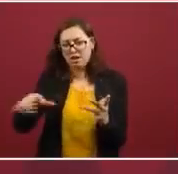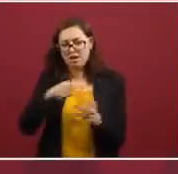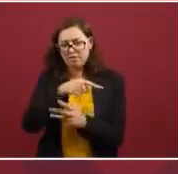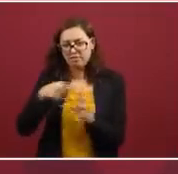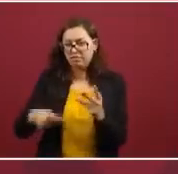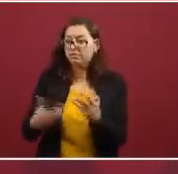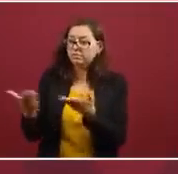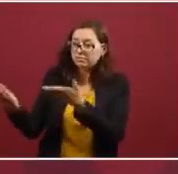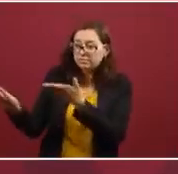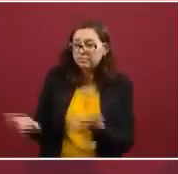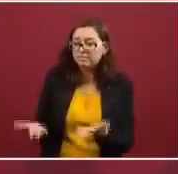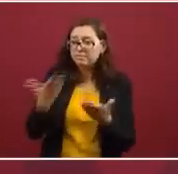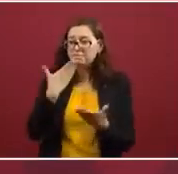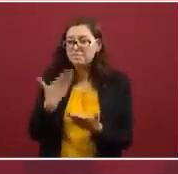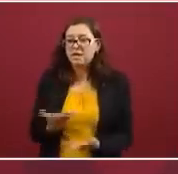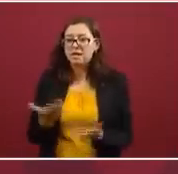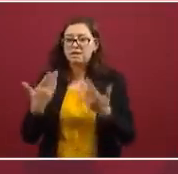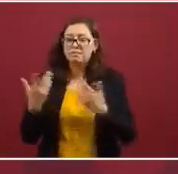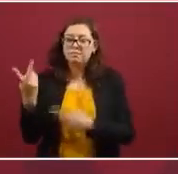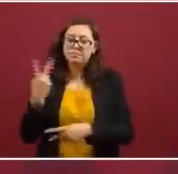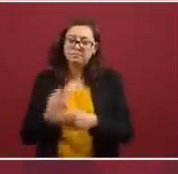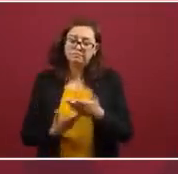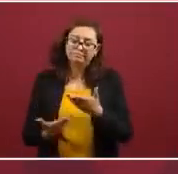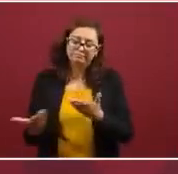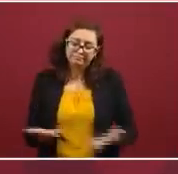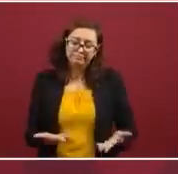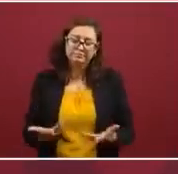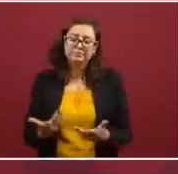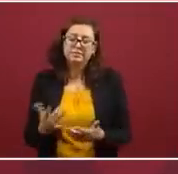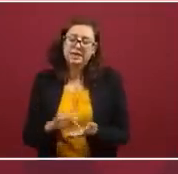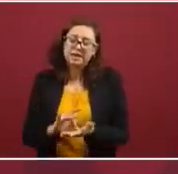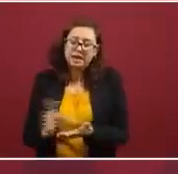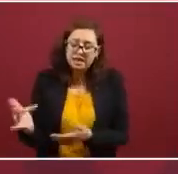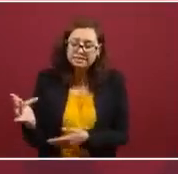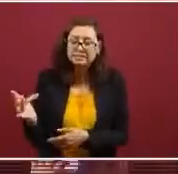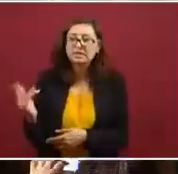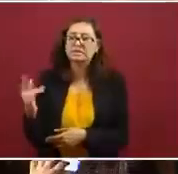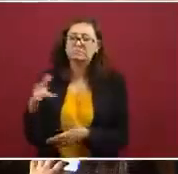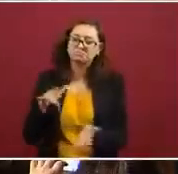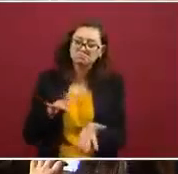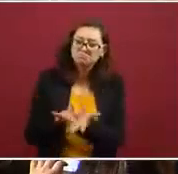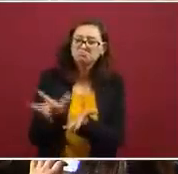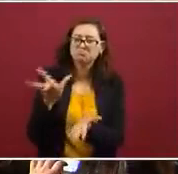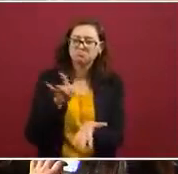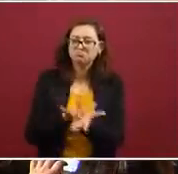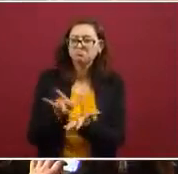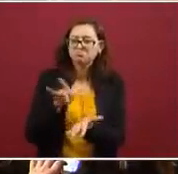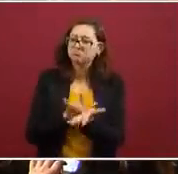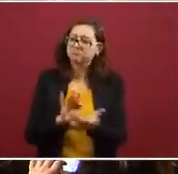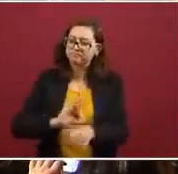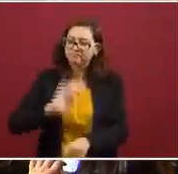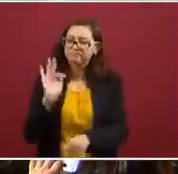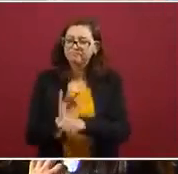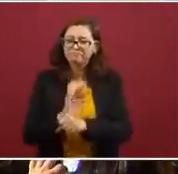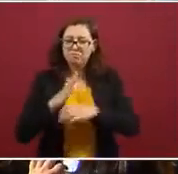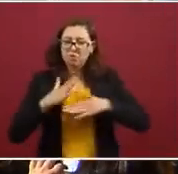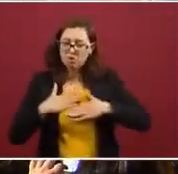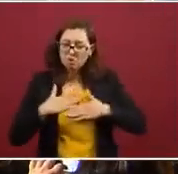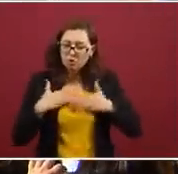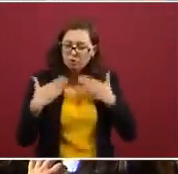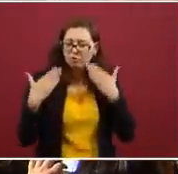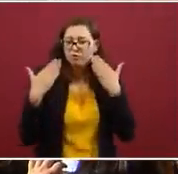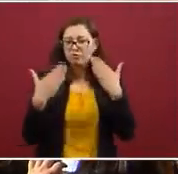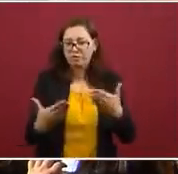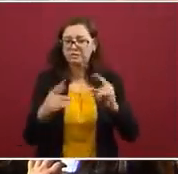Sean ustedes bienvenidos y agradecemos su disposición a apoyar y brindarnos su confianza a